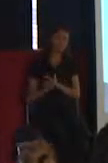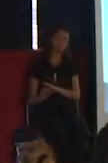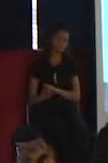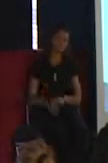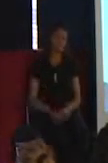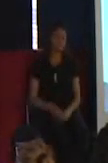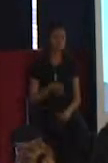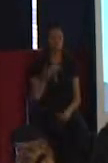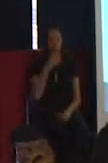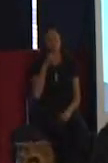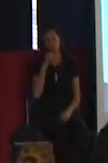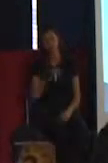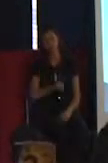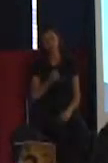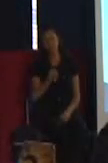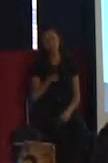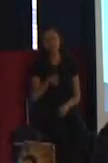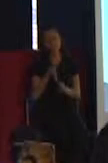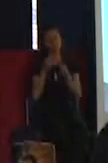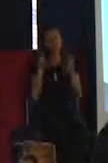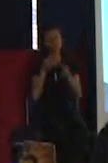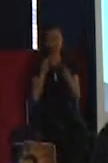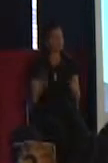ese es un tema en donde